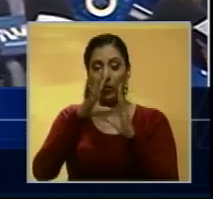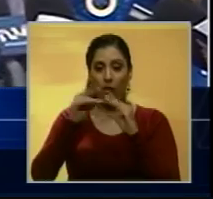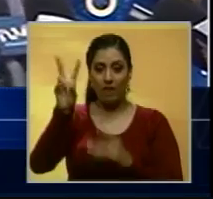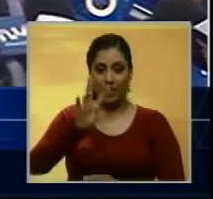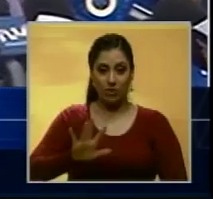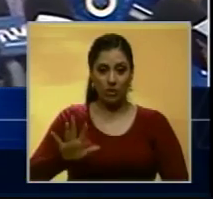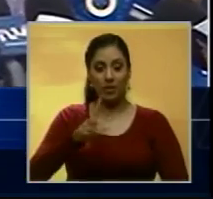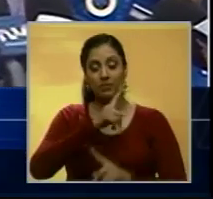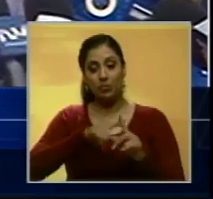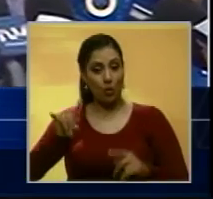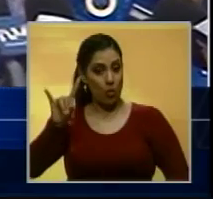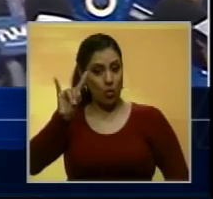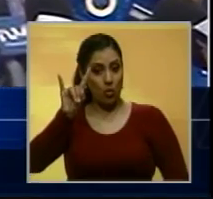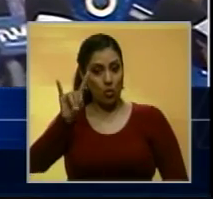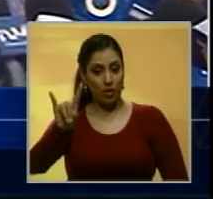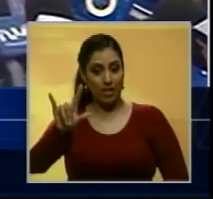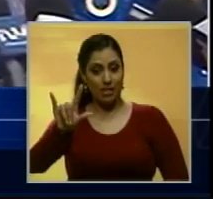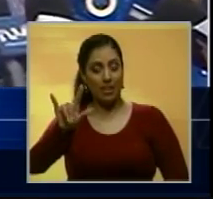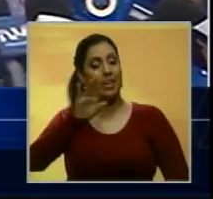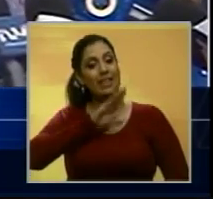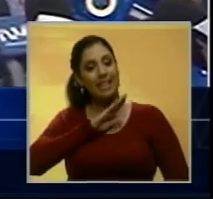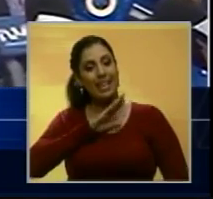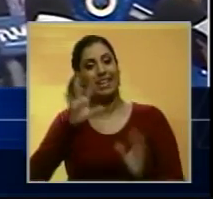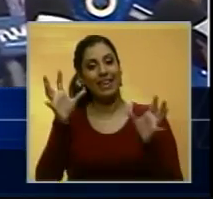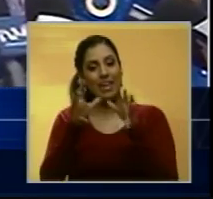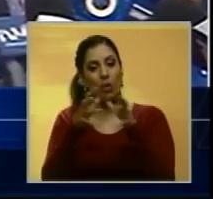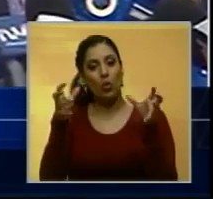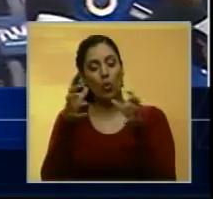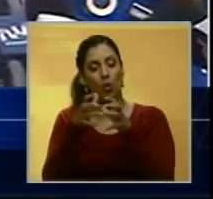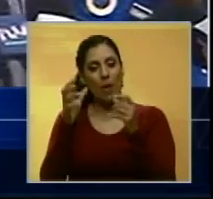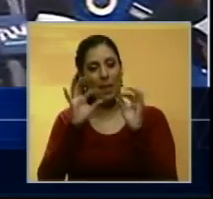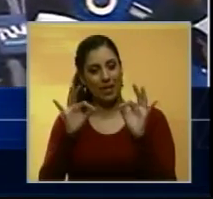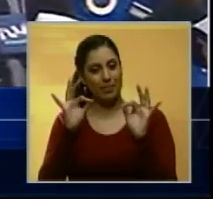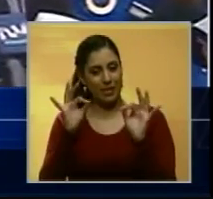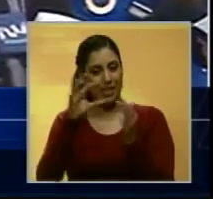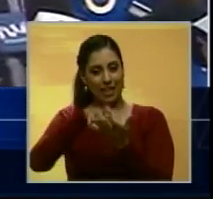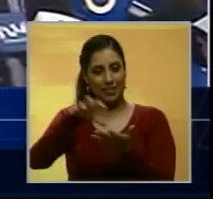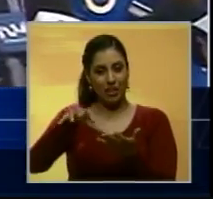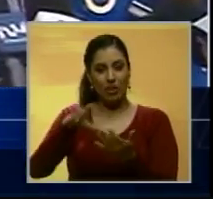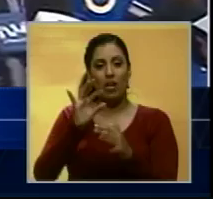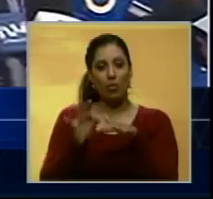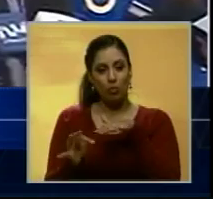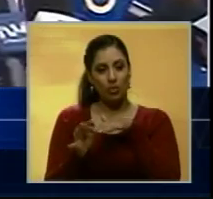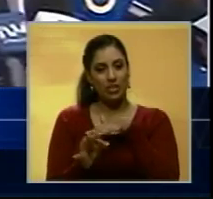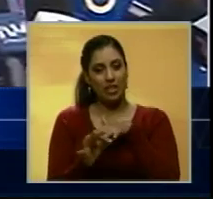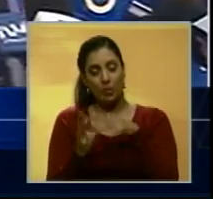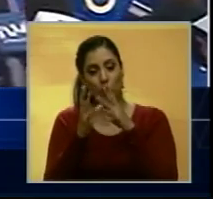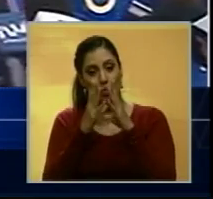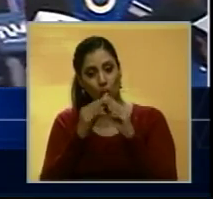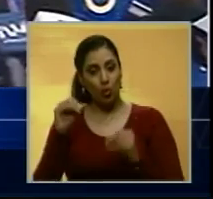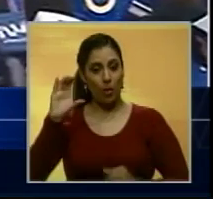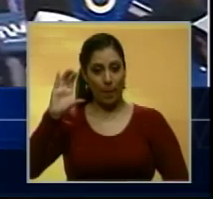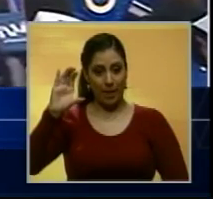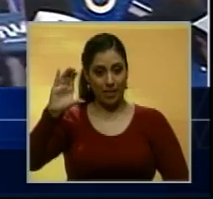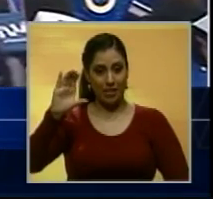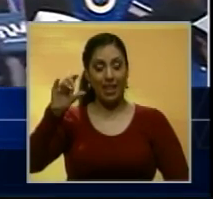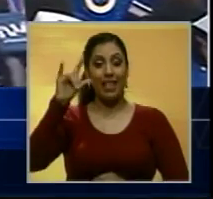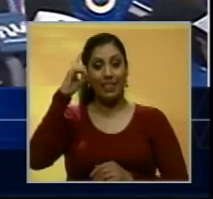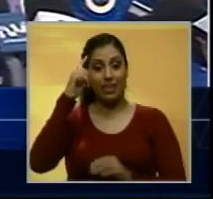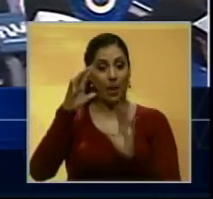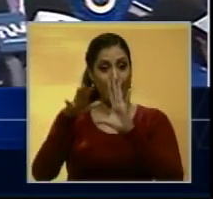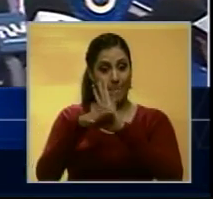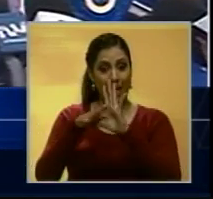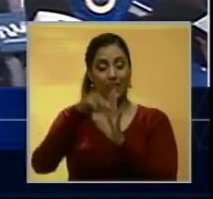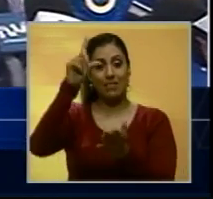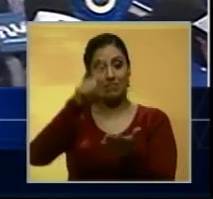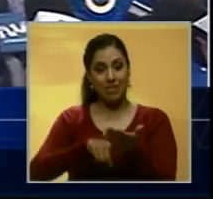Venezuela. El lunes vamos a tener las reuniones de comandos regionales y municipales en todo el país. Día martes,